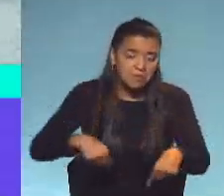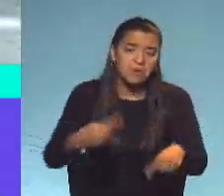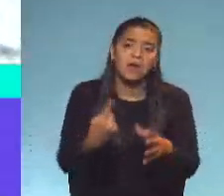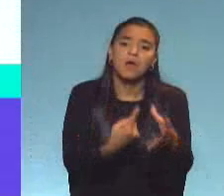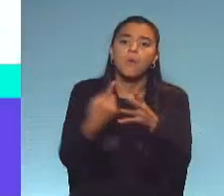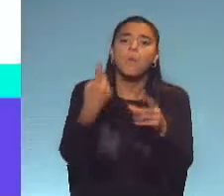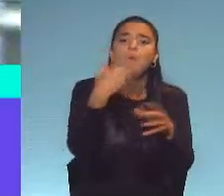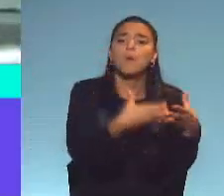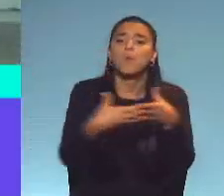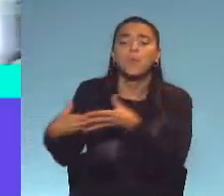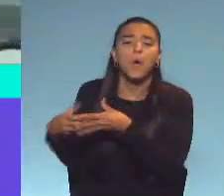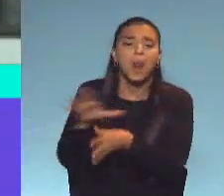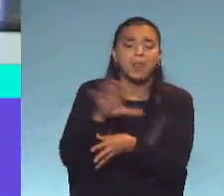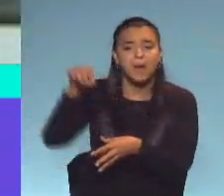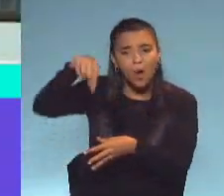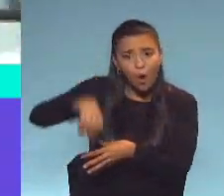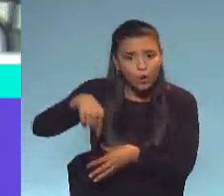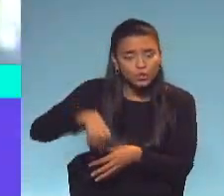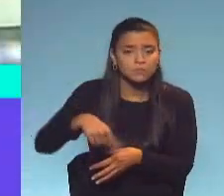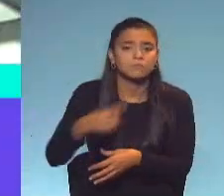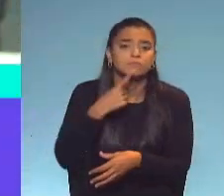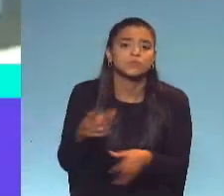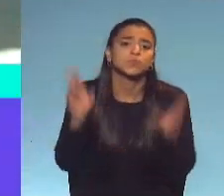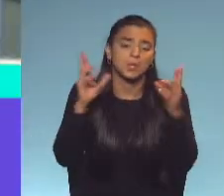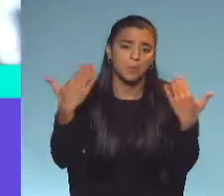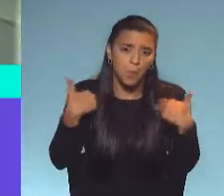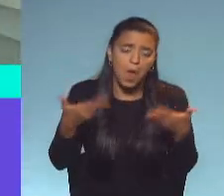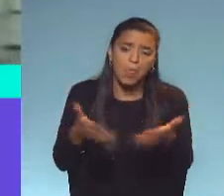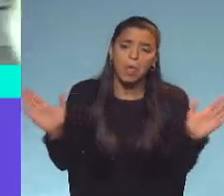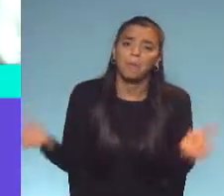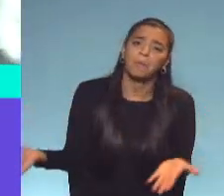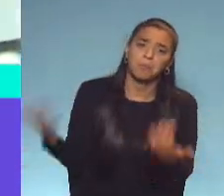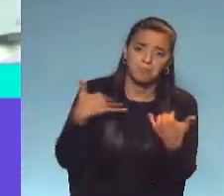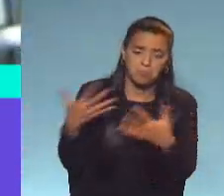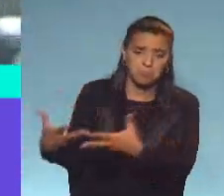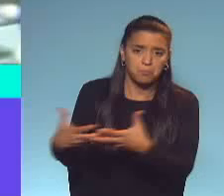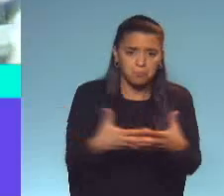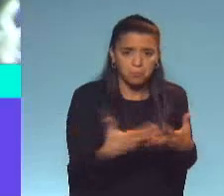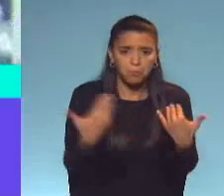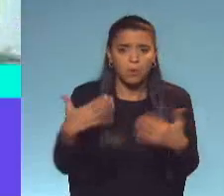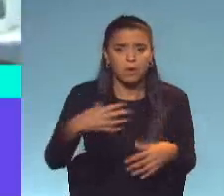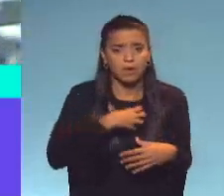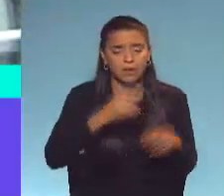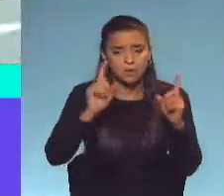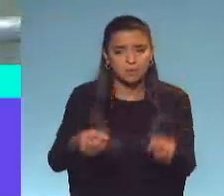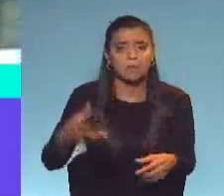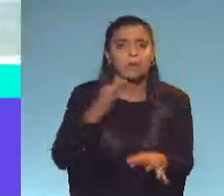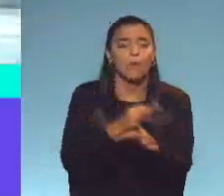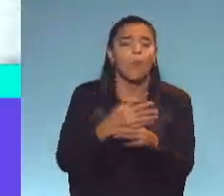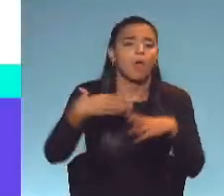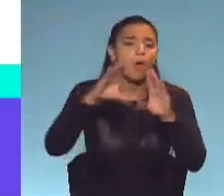sola burbuja que en el día de hoy tenemos la suerte de poder levantarla y poder acceder a las clases también, toda la escuela